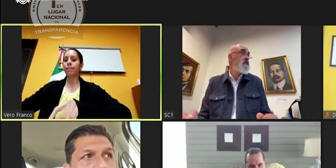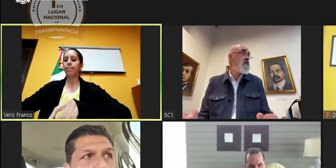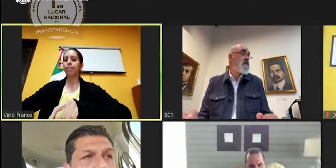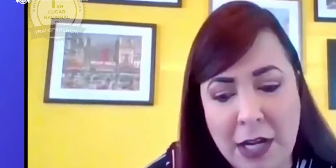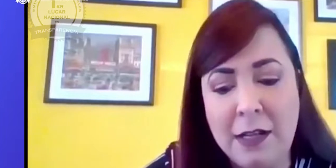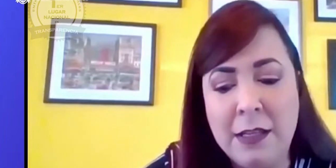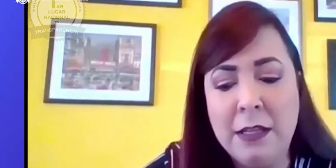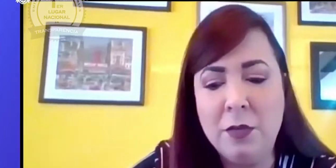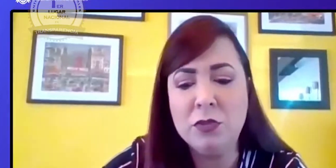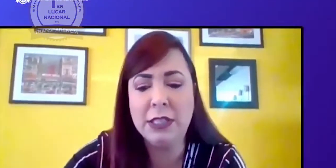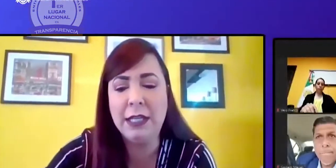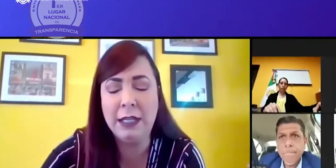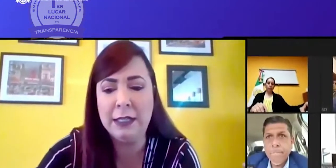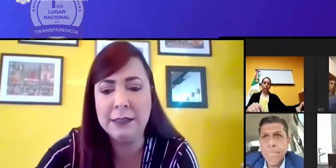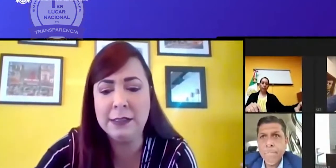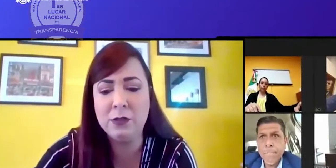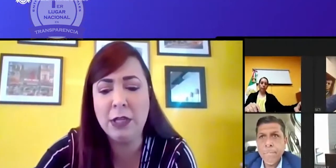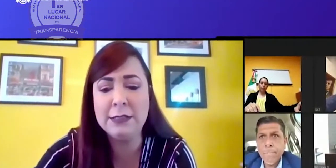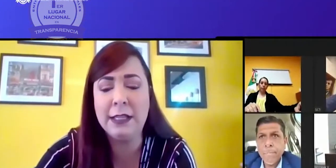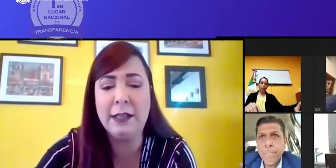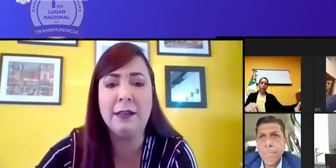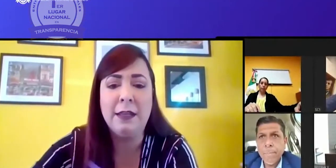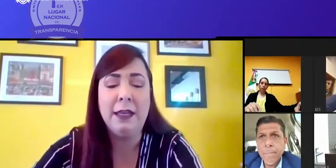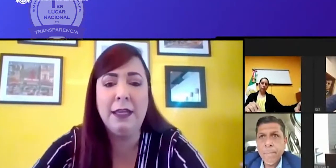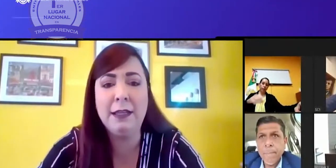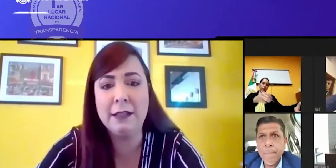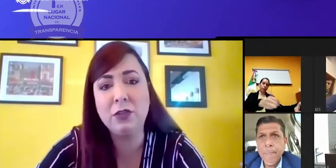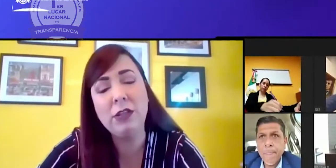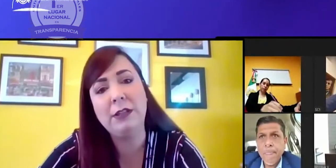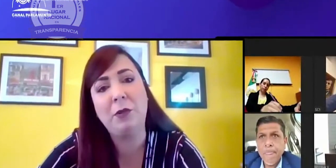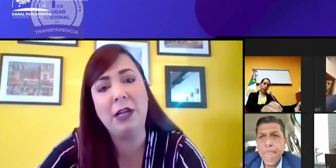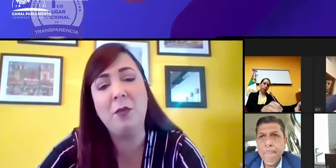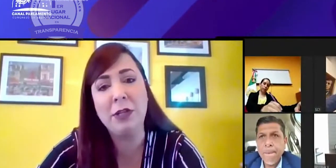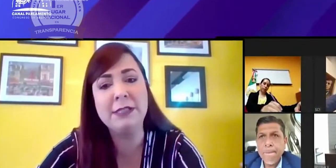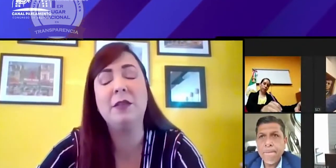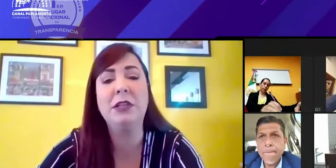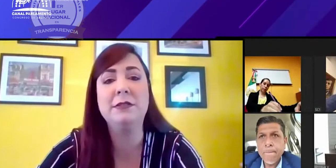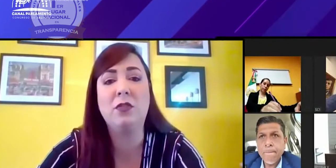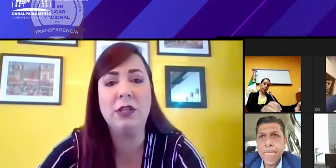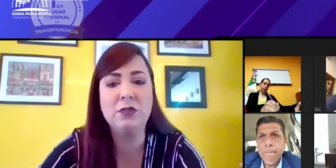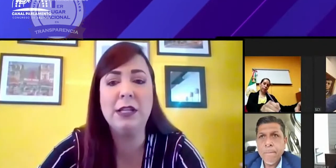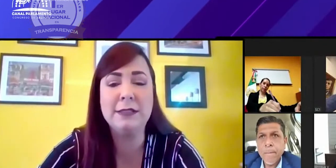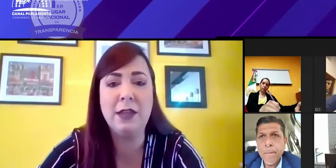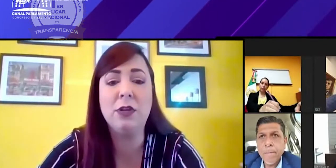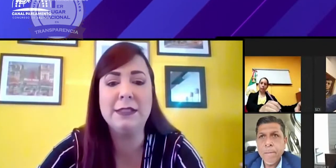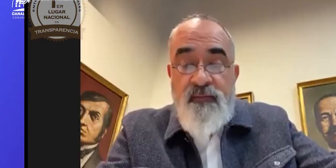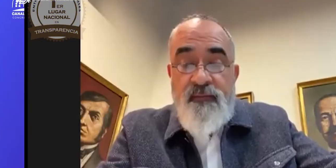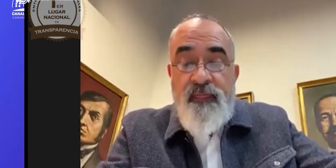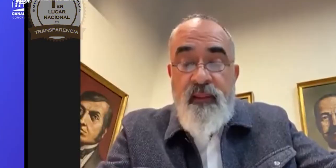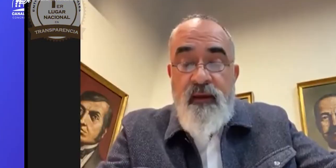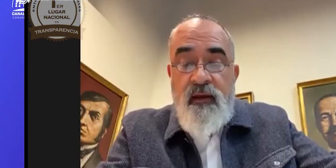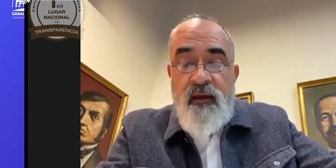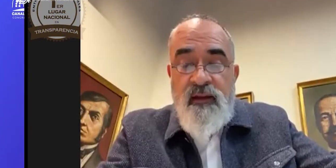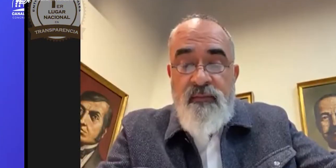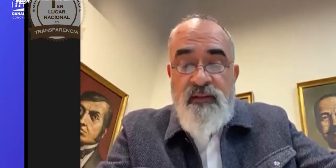propio y obtenga la certificación en la norma 025, que tiene que ver con la igualdad laboral y la no discriminación en los centros de trabajo,